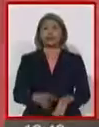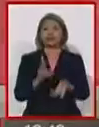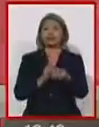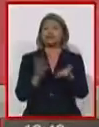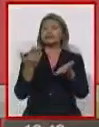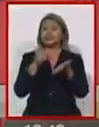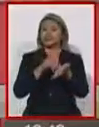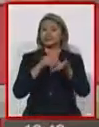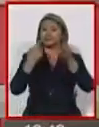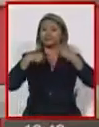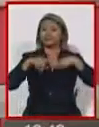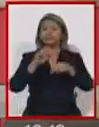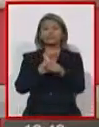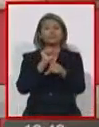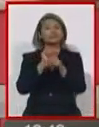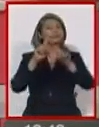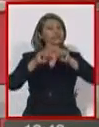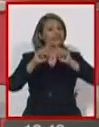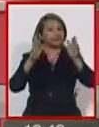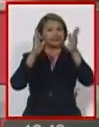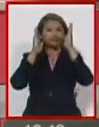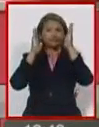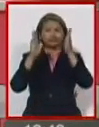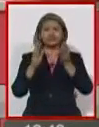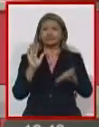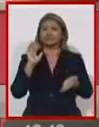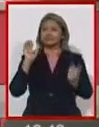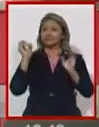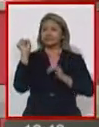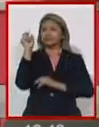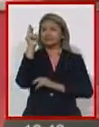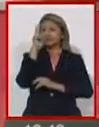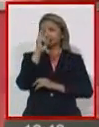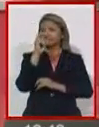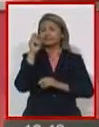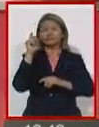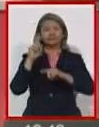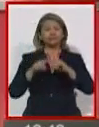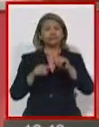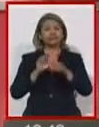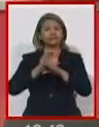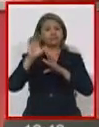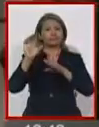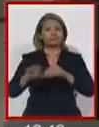médicos volvieron a sus fuentes laborales, sin embargo, la atención ha sido irregular en los hospitales.